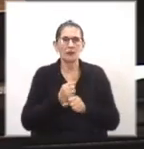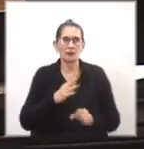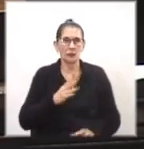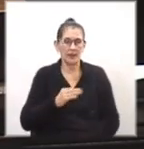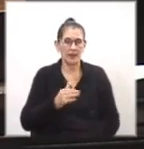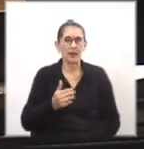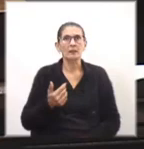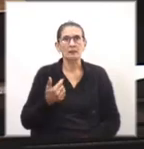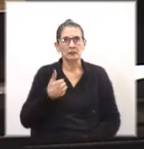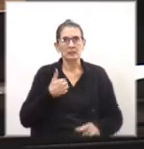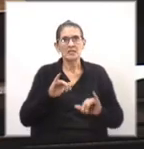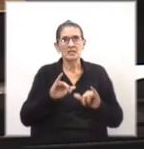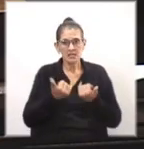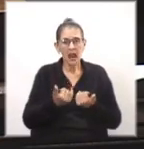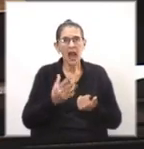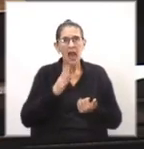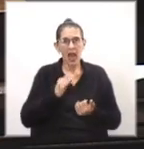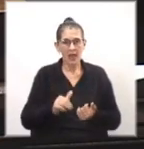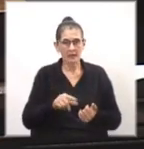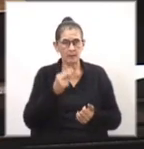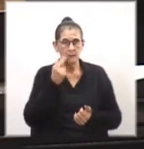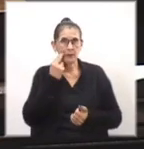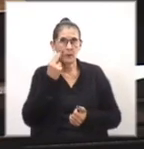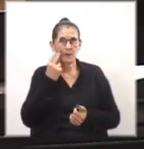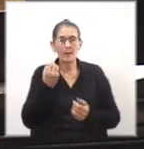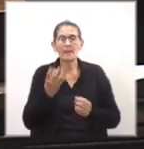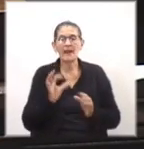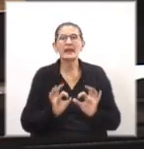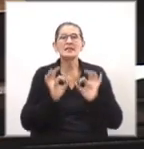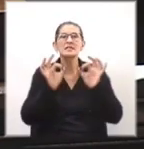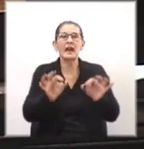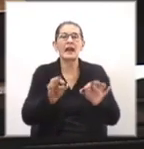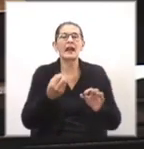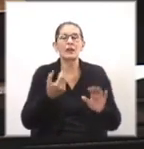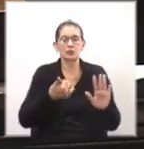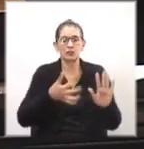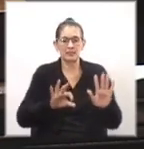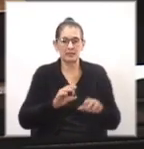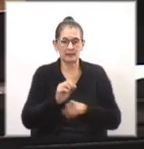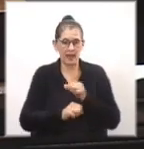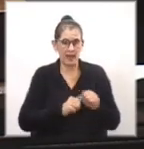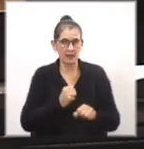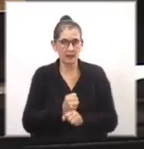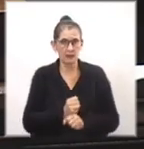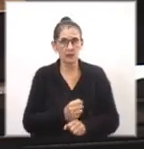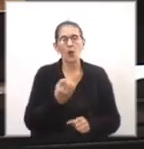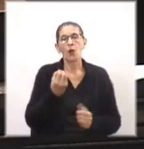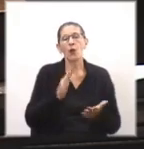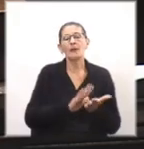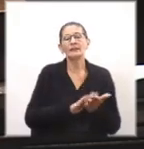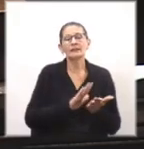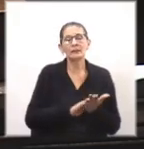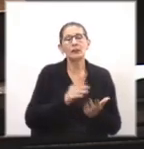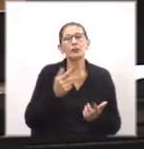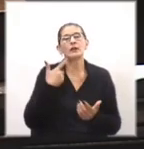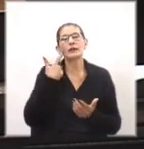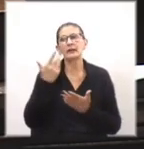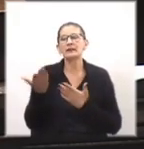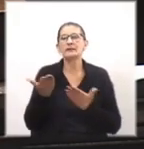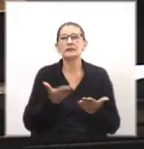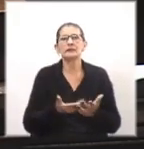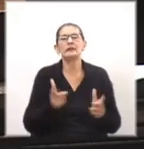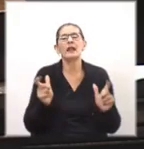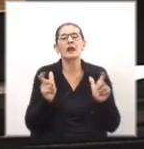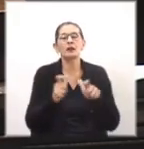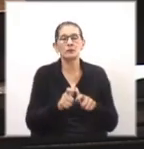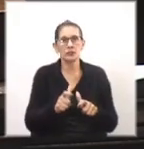perjudica porque ya tienen dificultades para llegar a los 60 años, como el testimonio que recibimos en nuestra